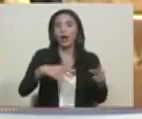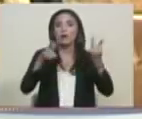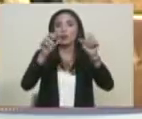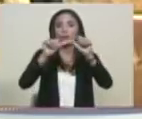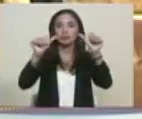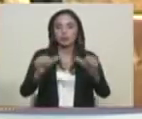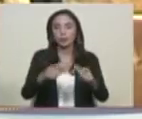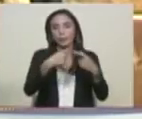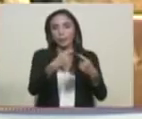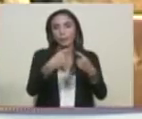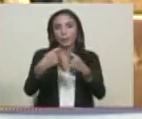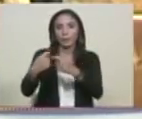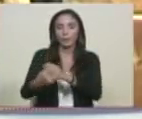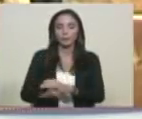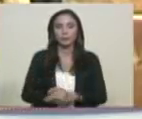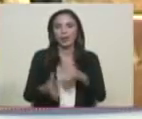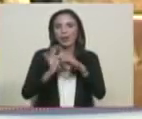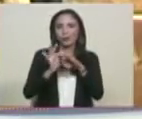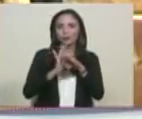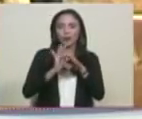sistema